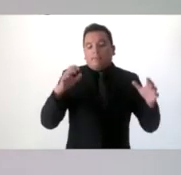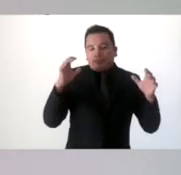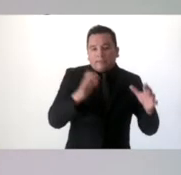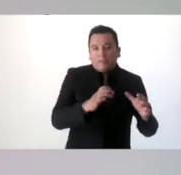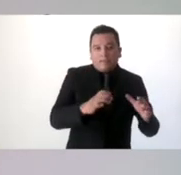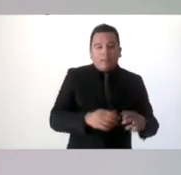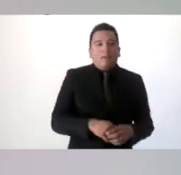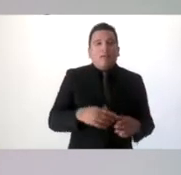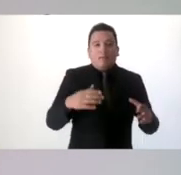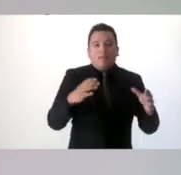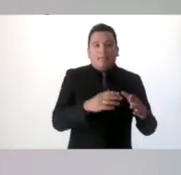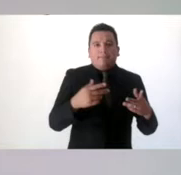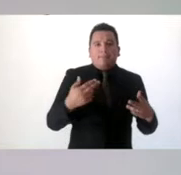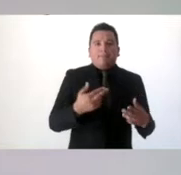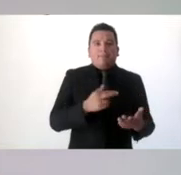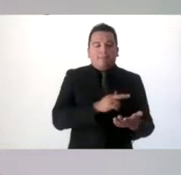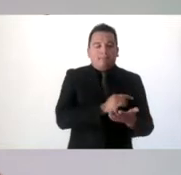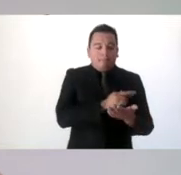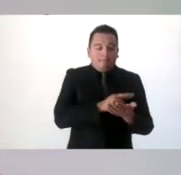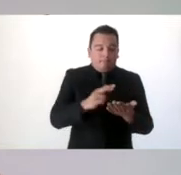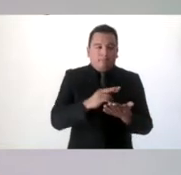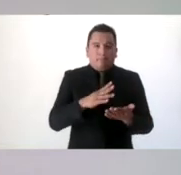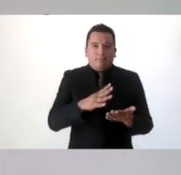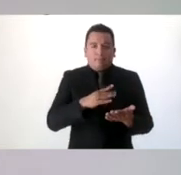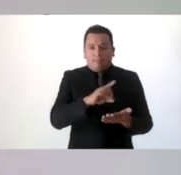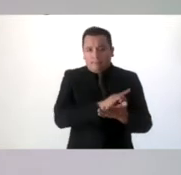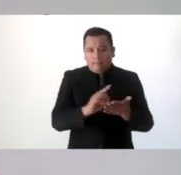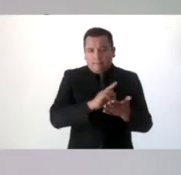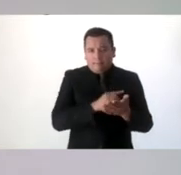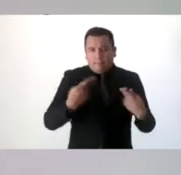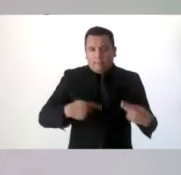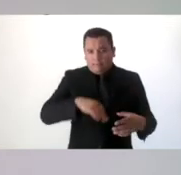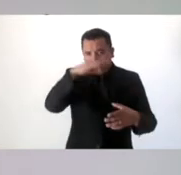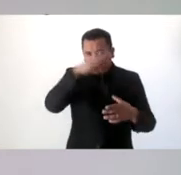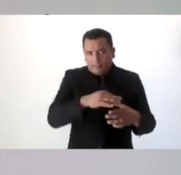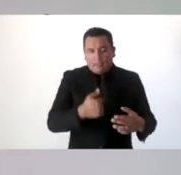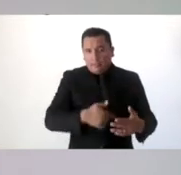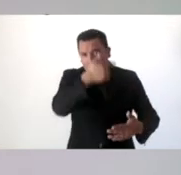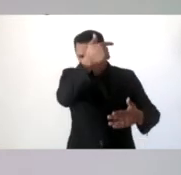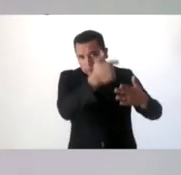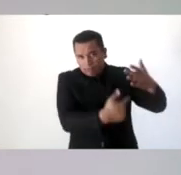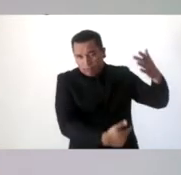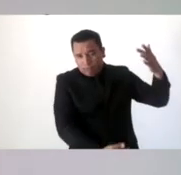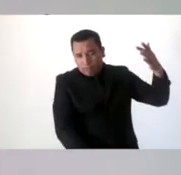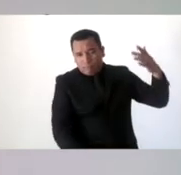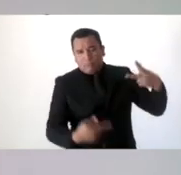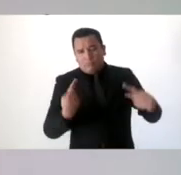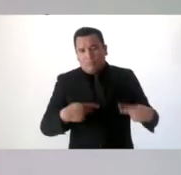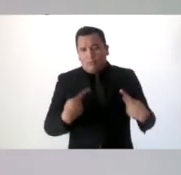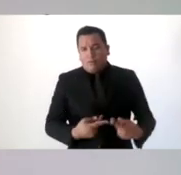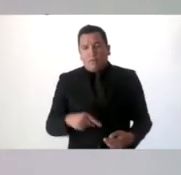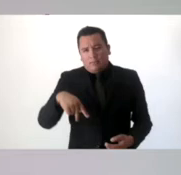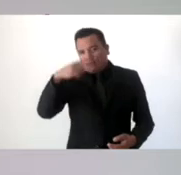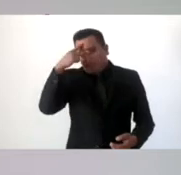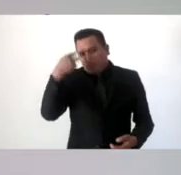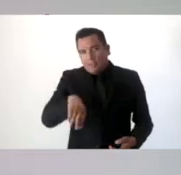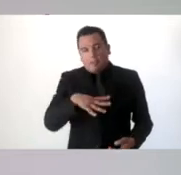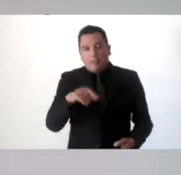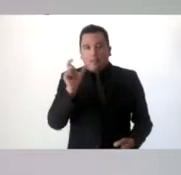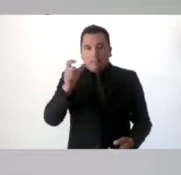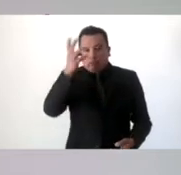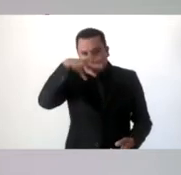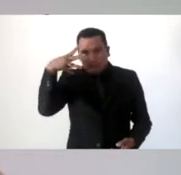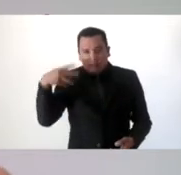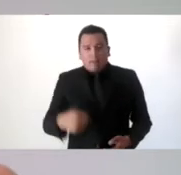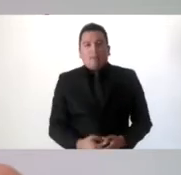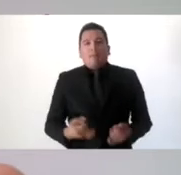es justamente quien maneja el padrón electoral, los datos de los ciudadanos, en fin, y quien resguarda todas estas